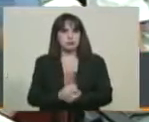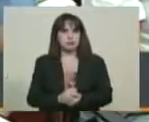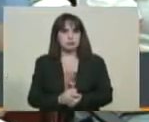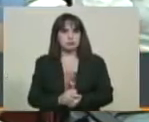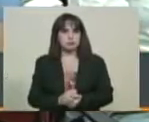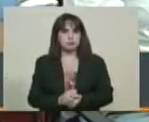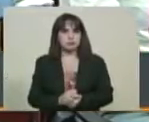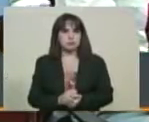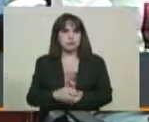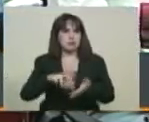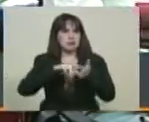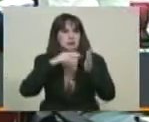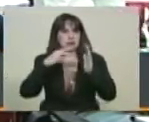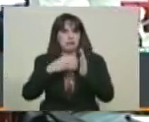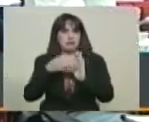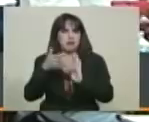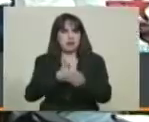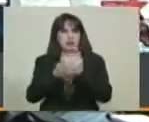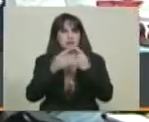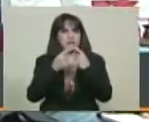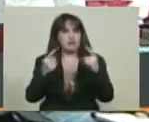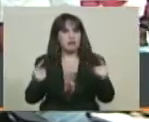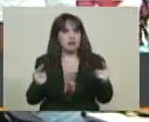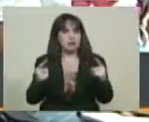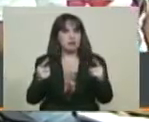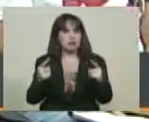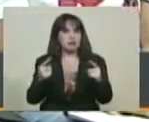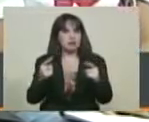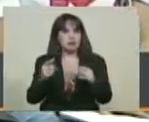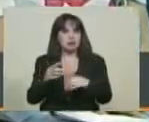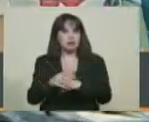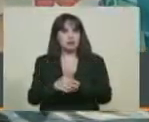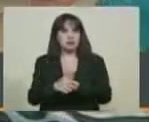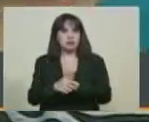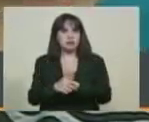Es un concepto distinto al de élite.